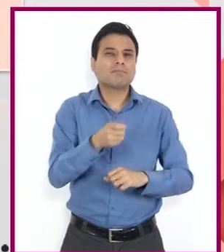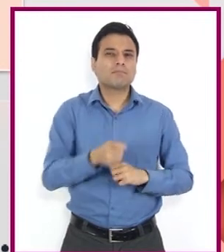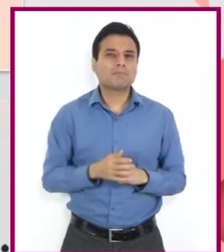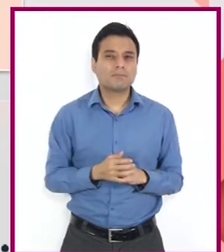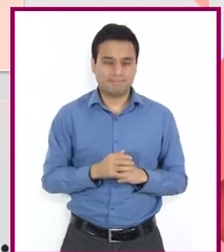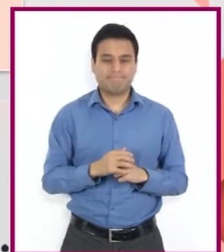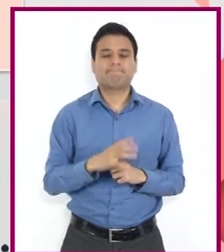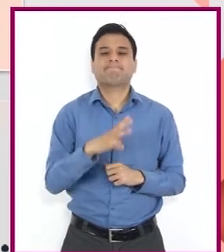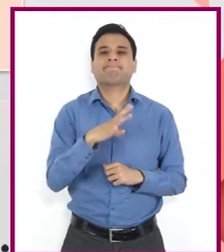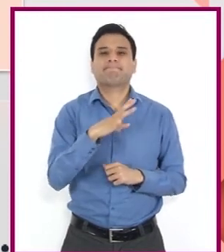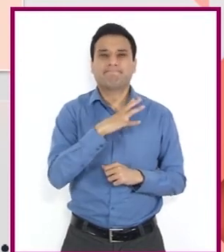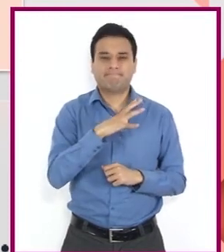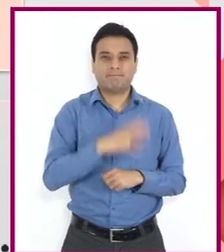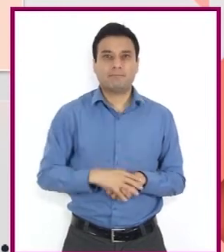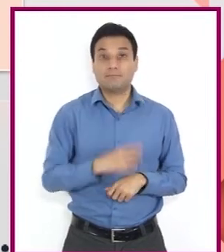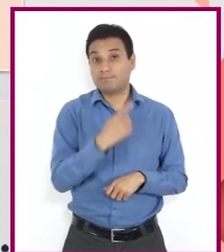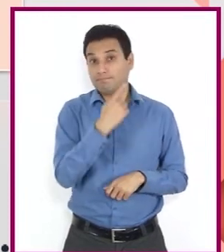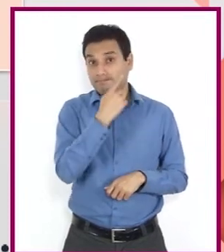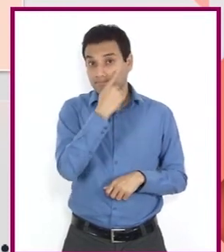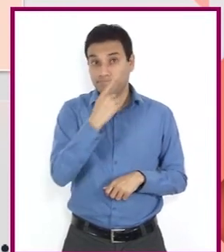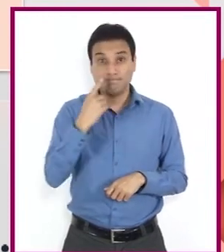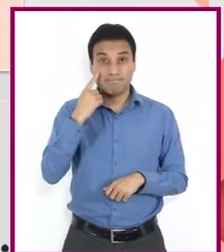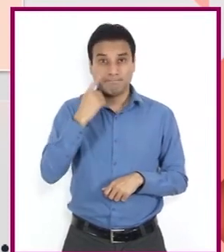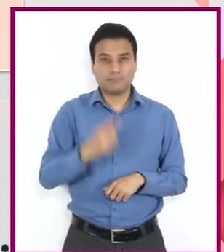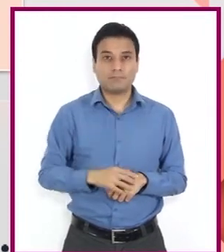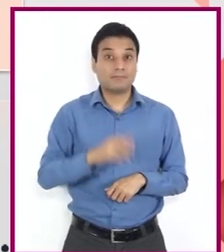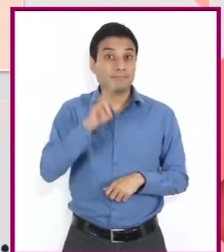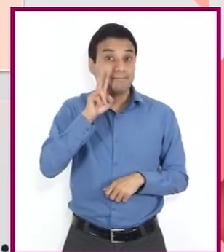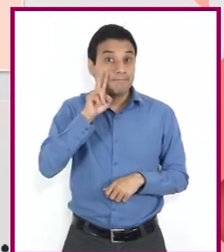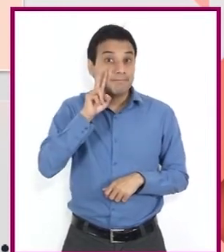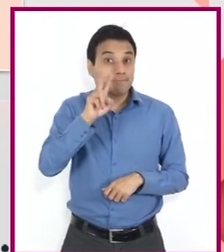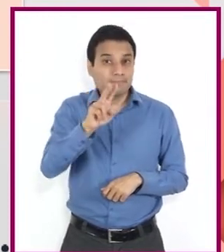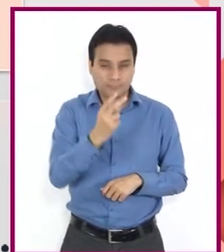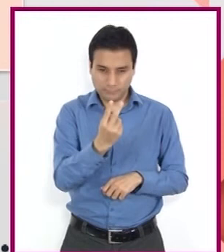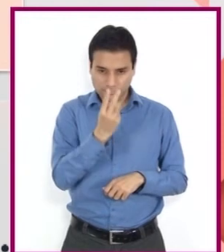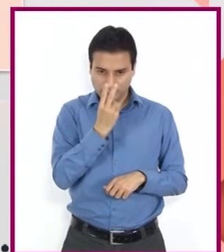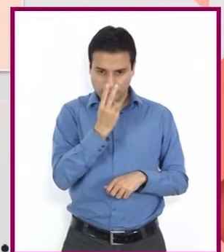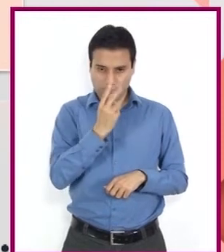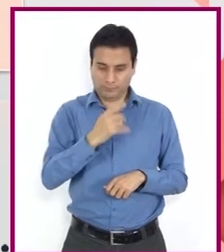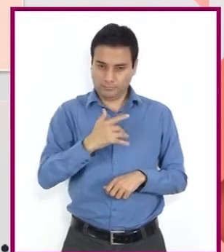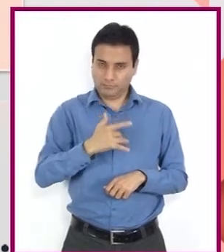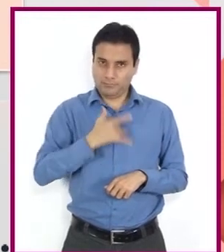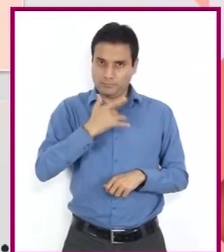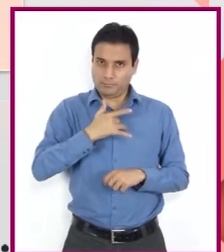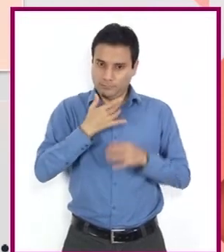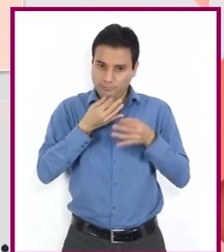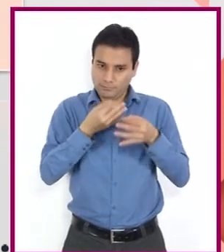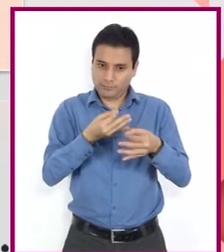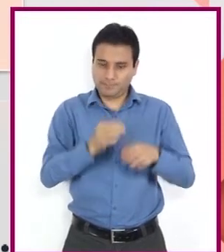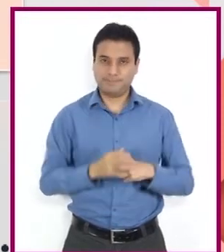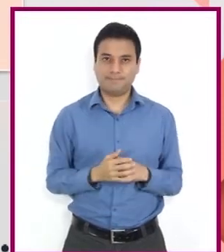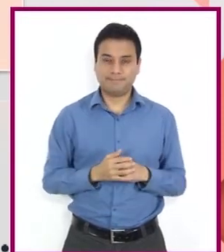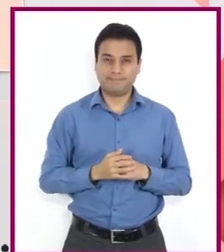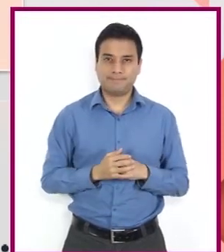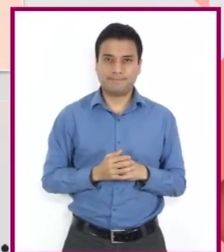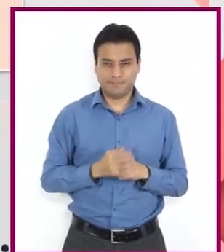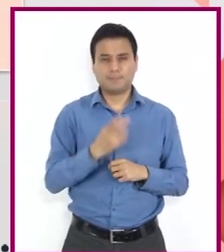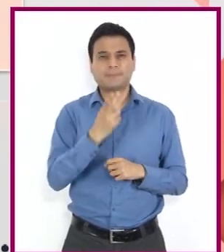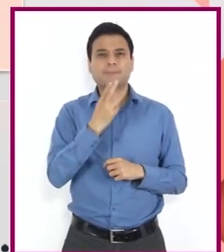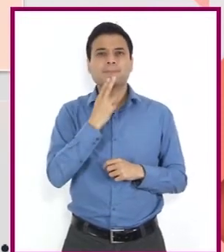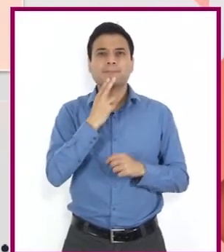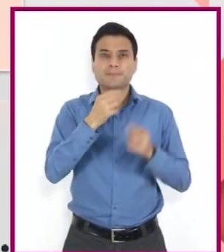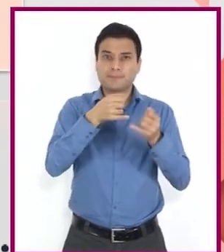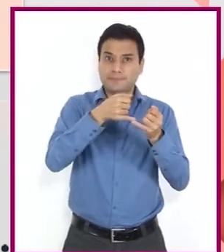Sí, las miradas hacia el lector para involucrarnos en la narración. ¿Se emplean líneas de